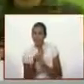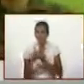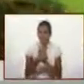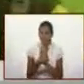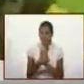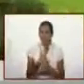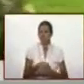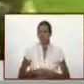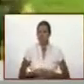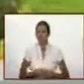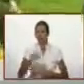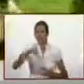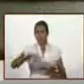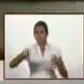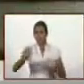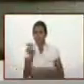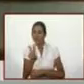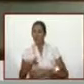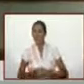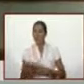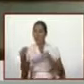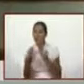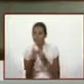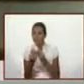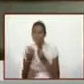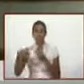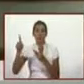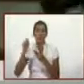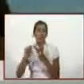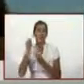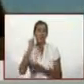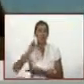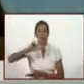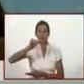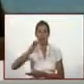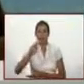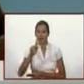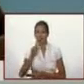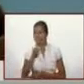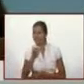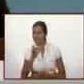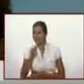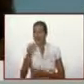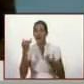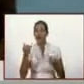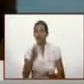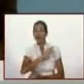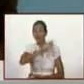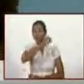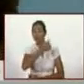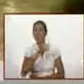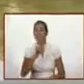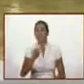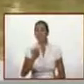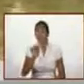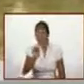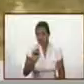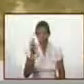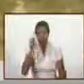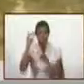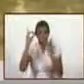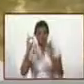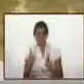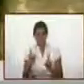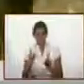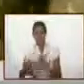a ubicar a los rebeldes en territorio venezolano. Junto a él trabajó Jacqueline Sandoval, la actual directora del DAS en el departamento de Antioquía, quien decidió